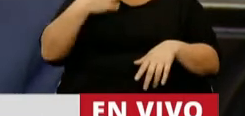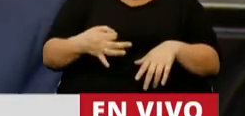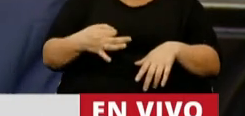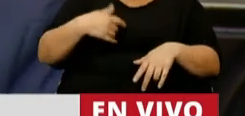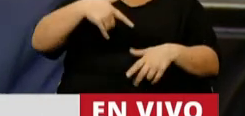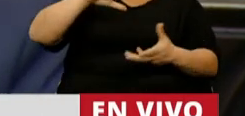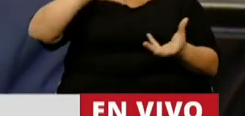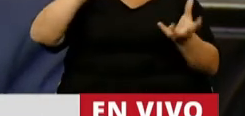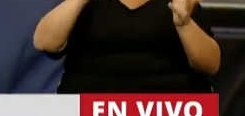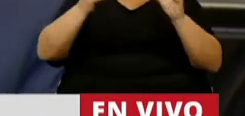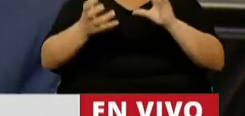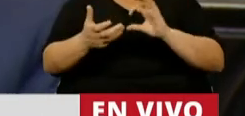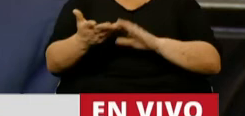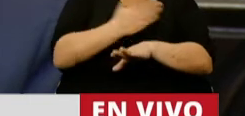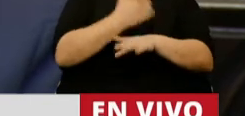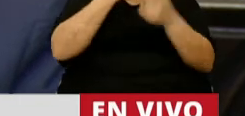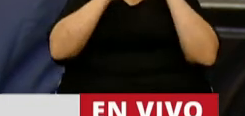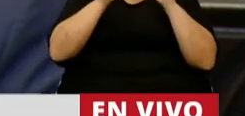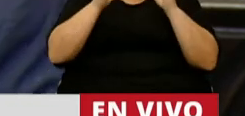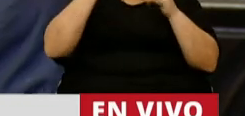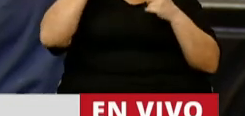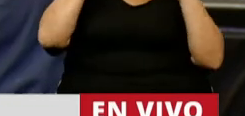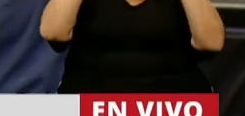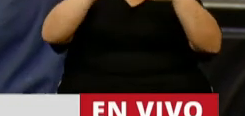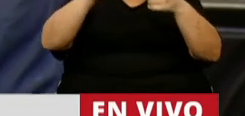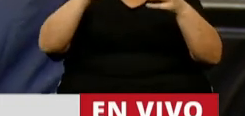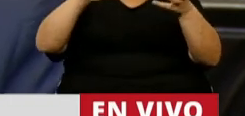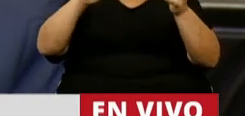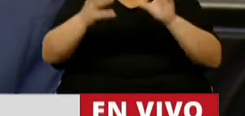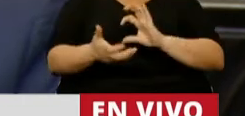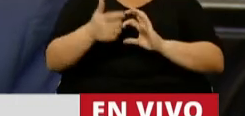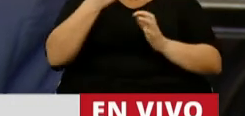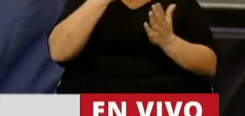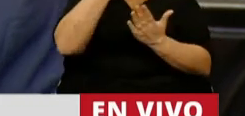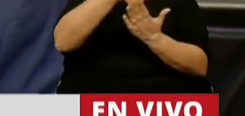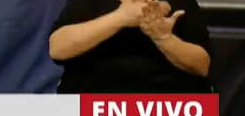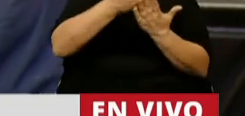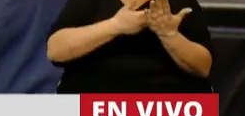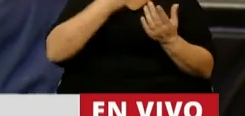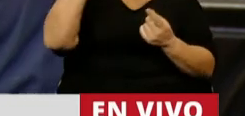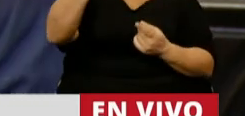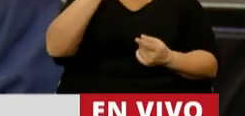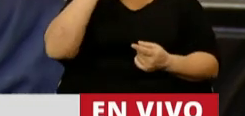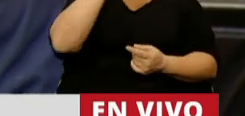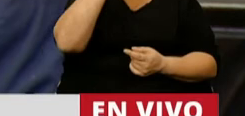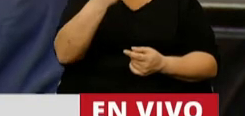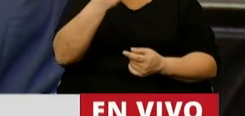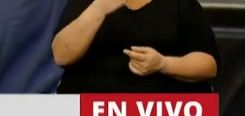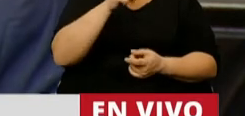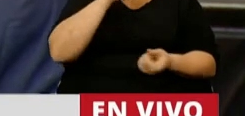va desmoronando de manera anticipada todas las previsiones que figuran en los papeles para